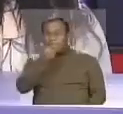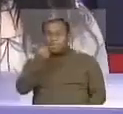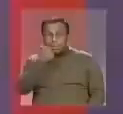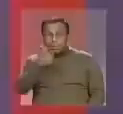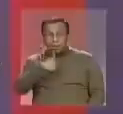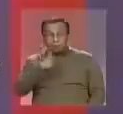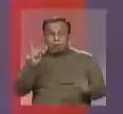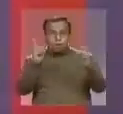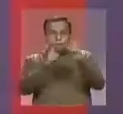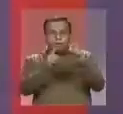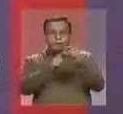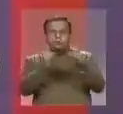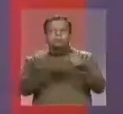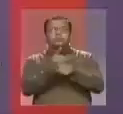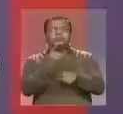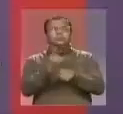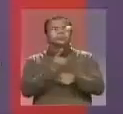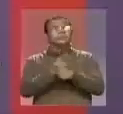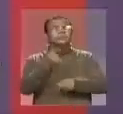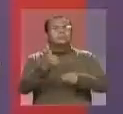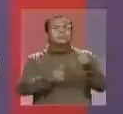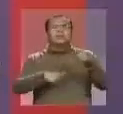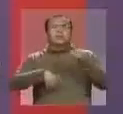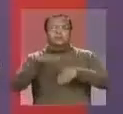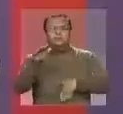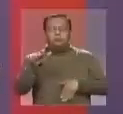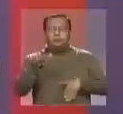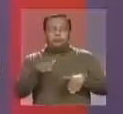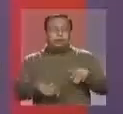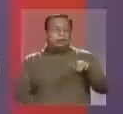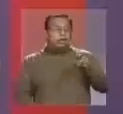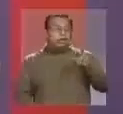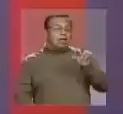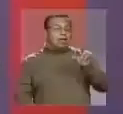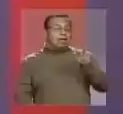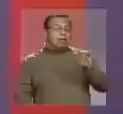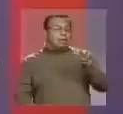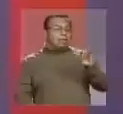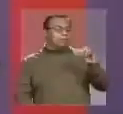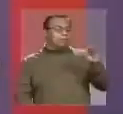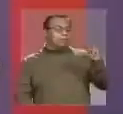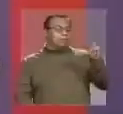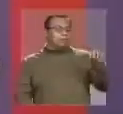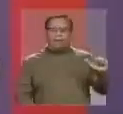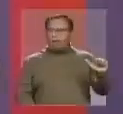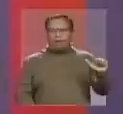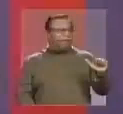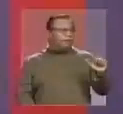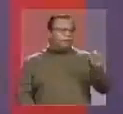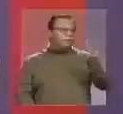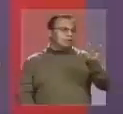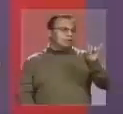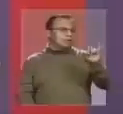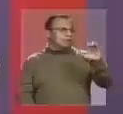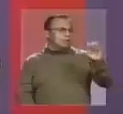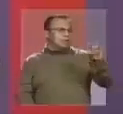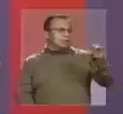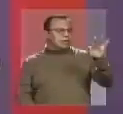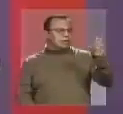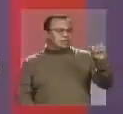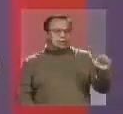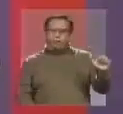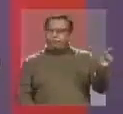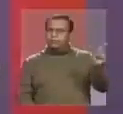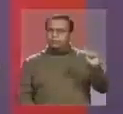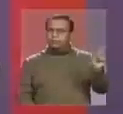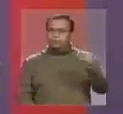preferiría, digamos, que se usara más, no tanto la palabra víctimas, de hecho no me gusta,